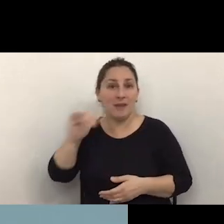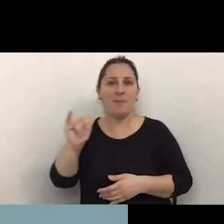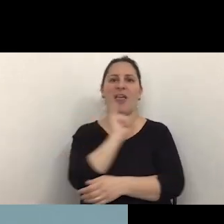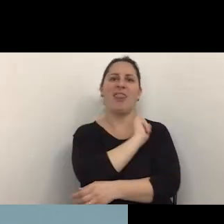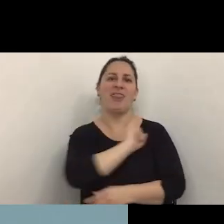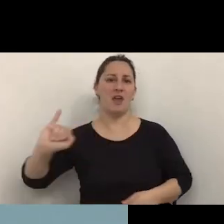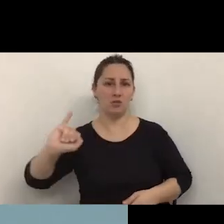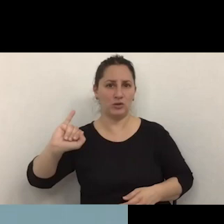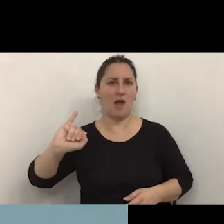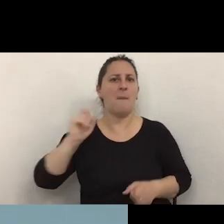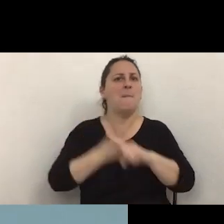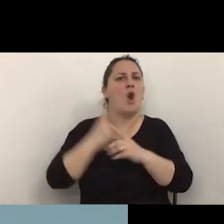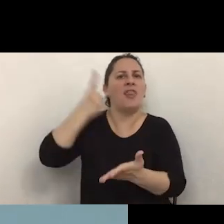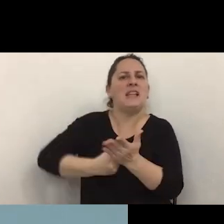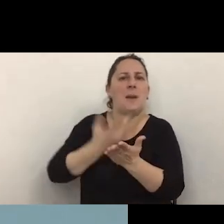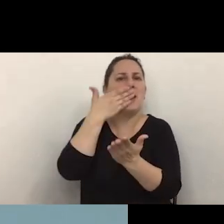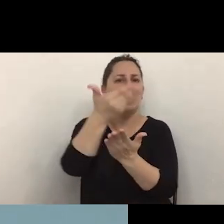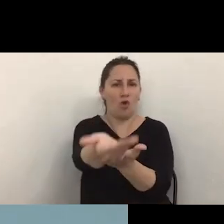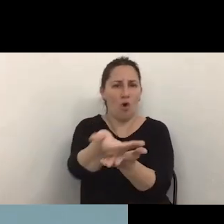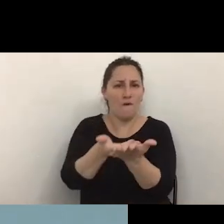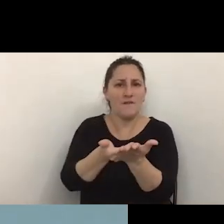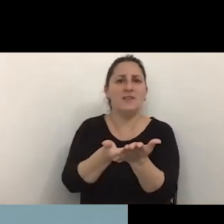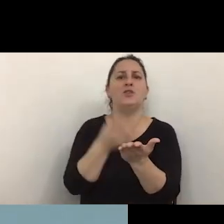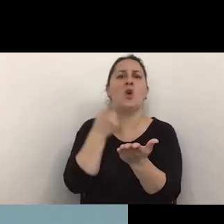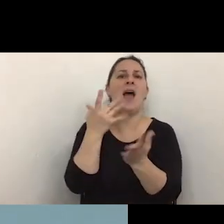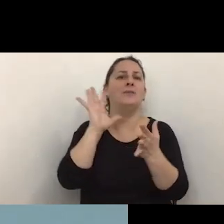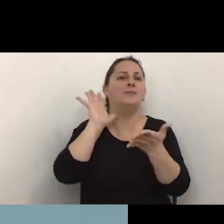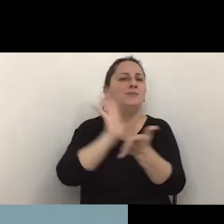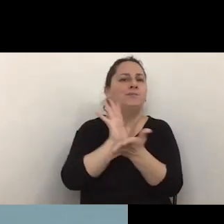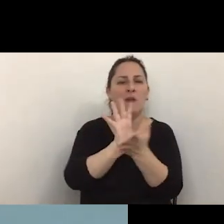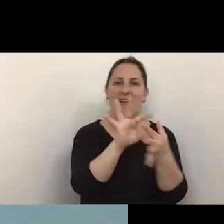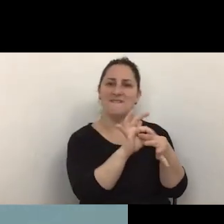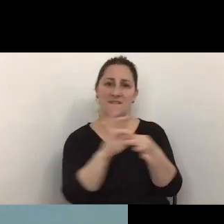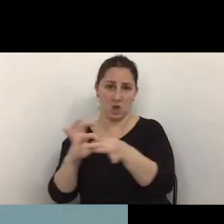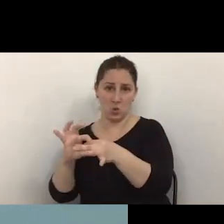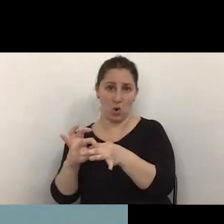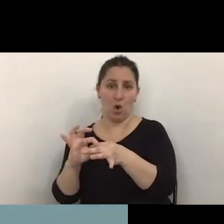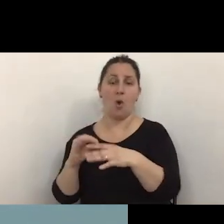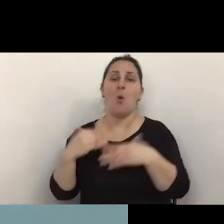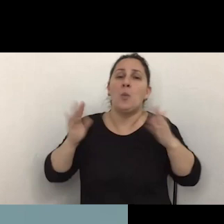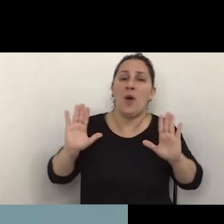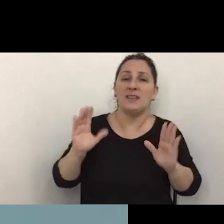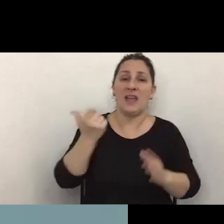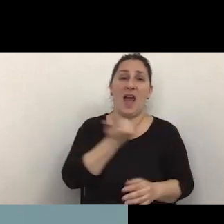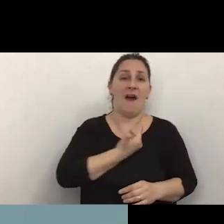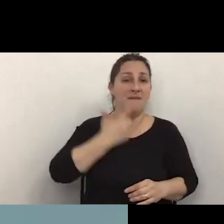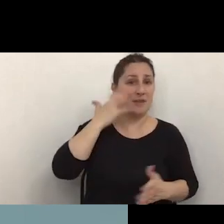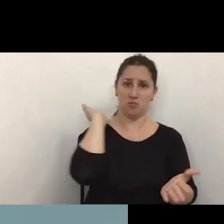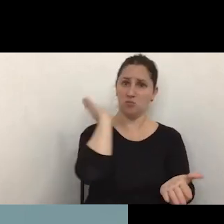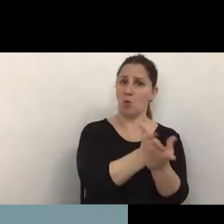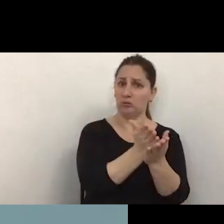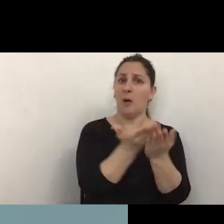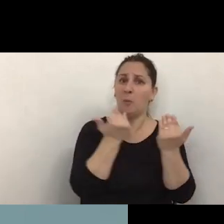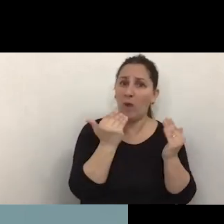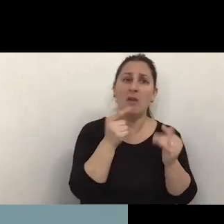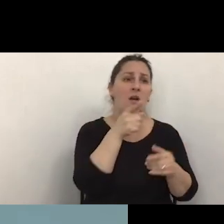una determinación de oficio, partimos de una vinculación entre la posibilidad del fisco de aplicar multas cuando